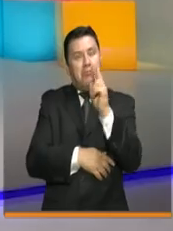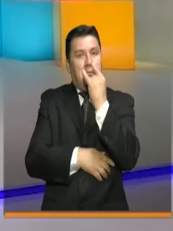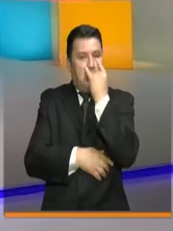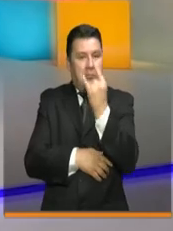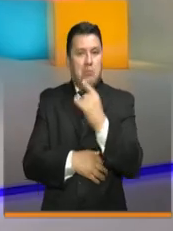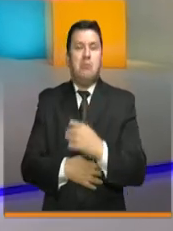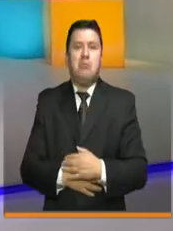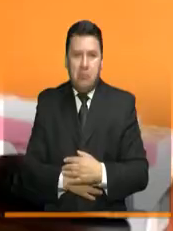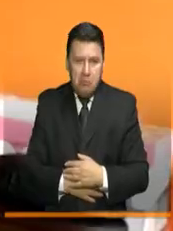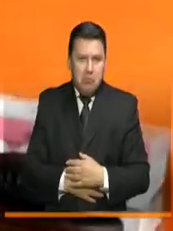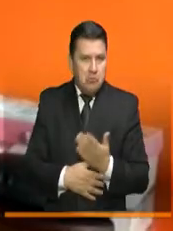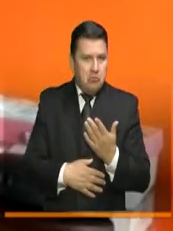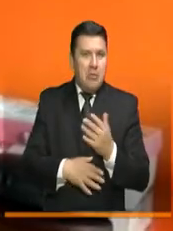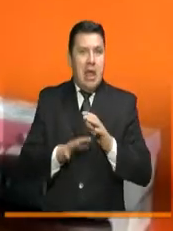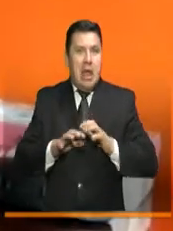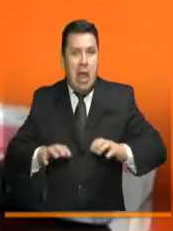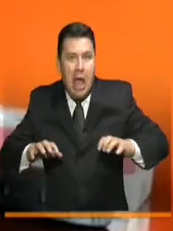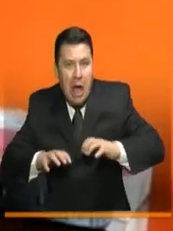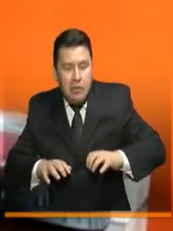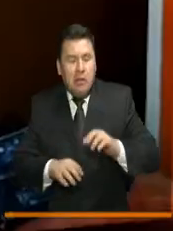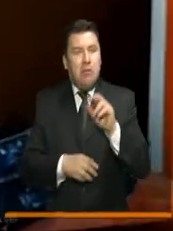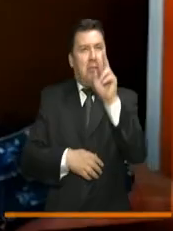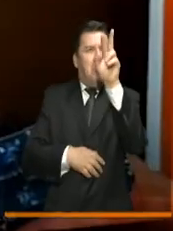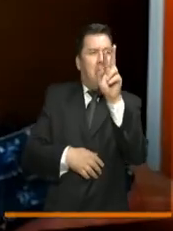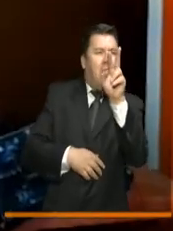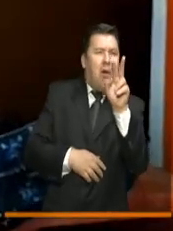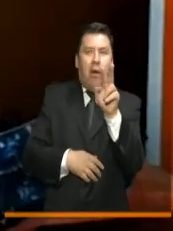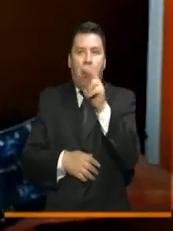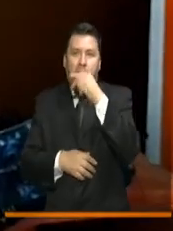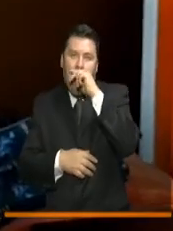porque usan actividades lúdicas y pues hacen que